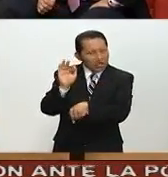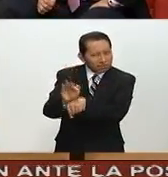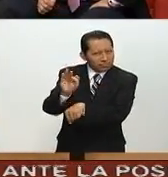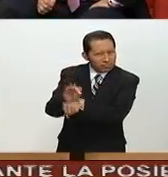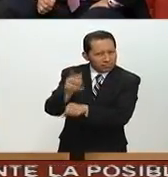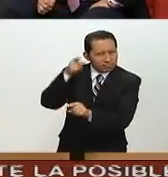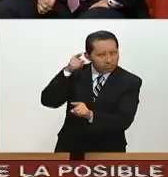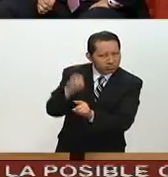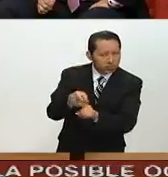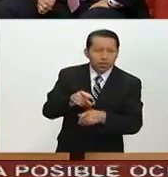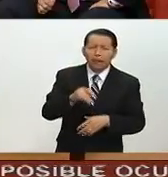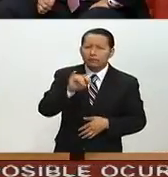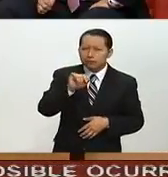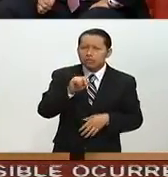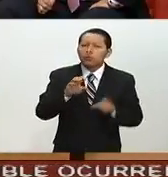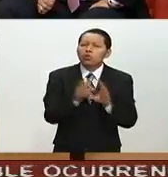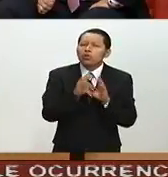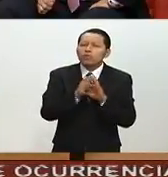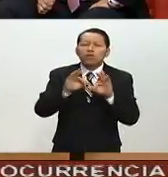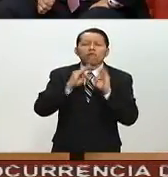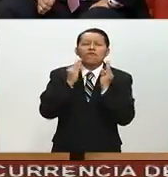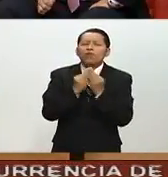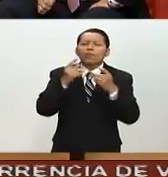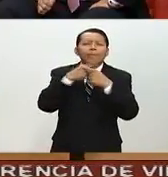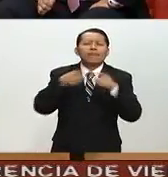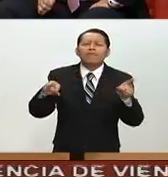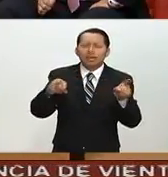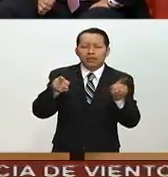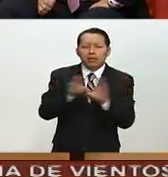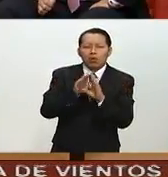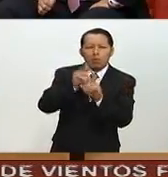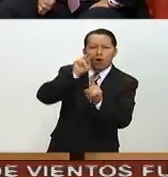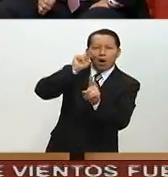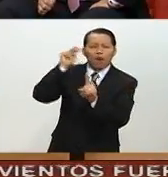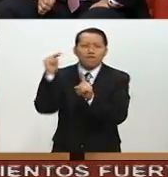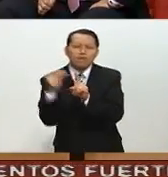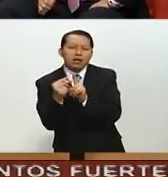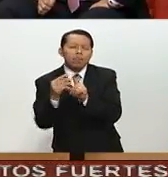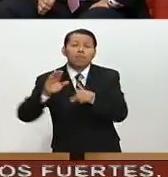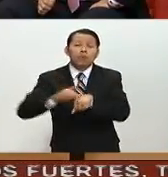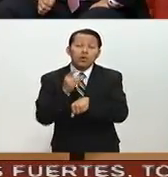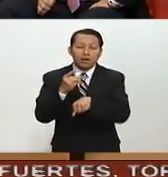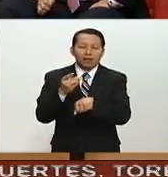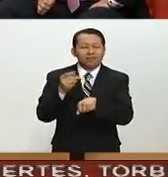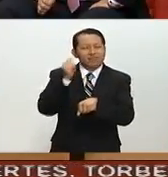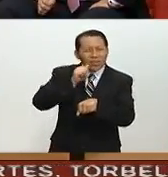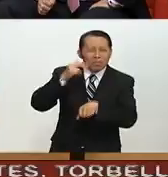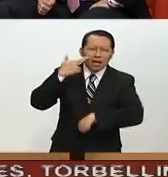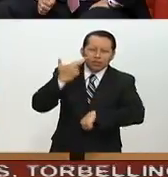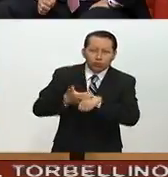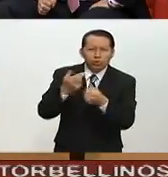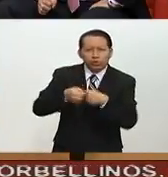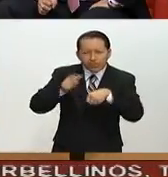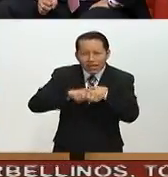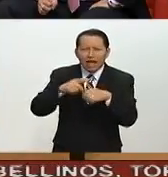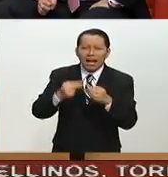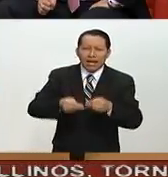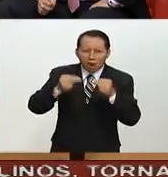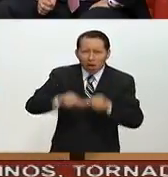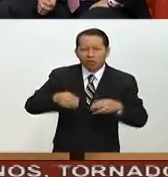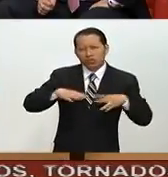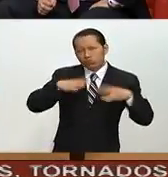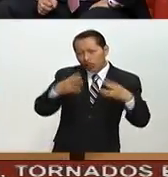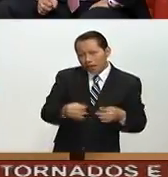¿no? Exactamente, es como una forma diferente de ver las cosas, ¿no? Porque hasta ahora la responsabilidad social, los negocios, las